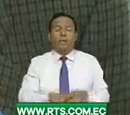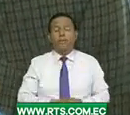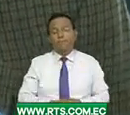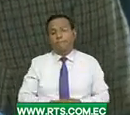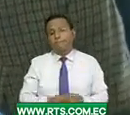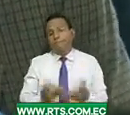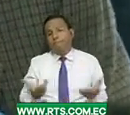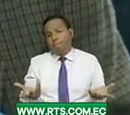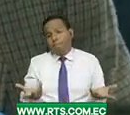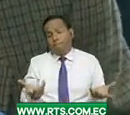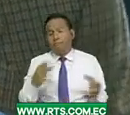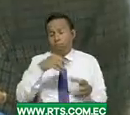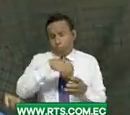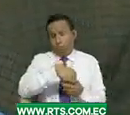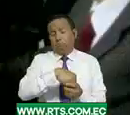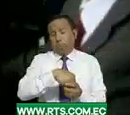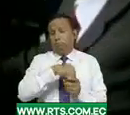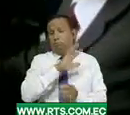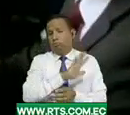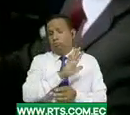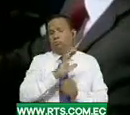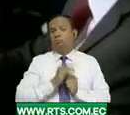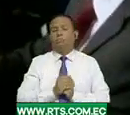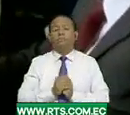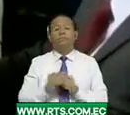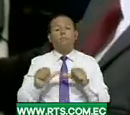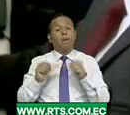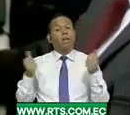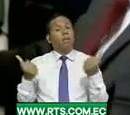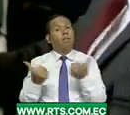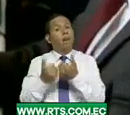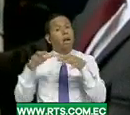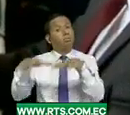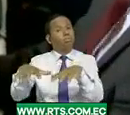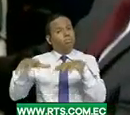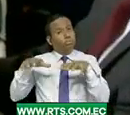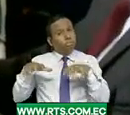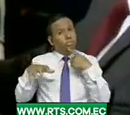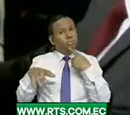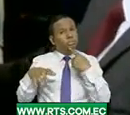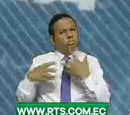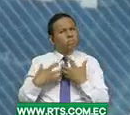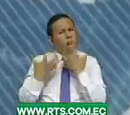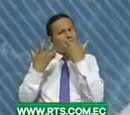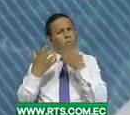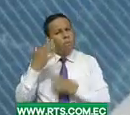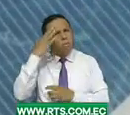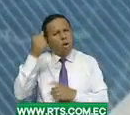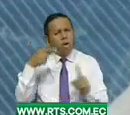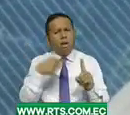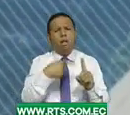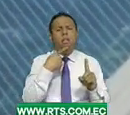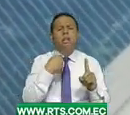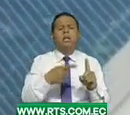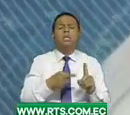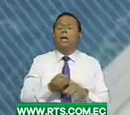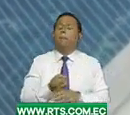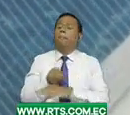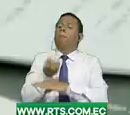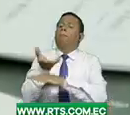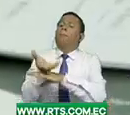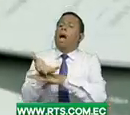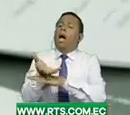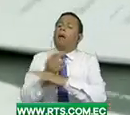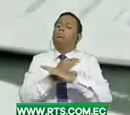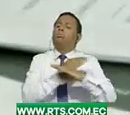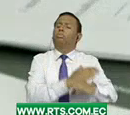del determinado centro penitenciario. Los asambleístas se molestaron cuando el secretario de Inteligencia presentó su plan, pero dijo que no